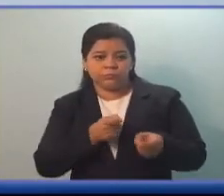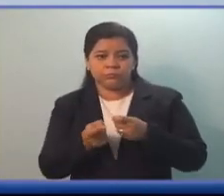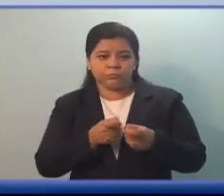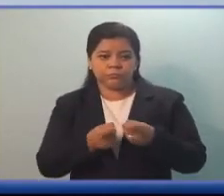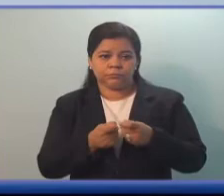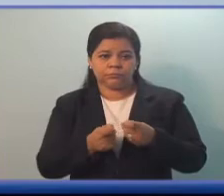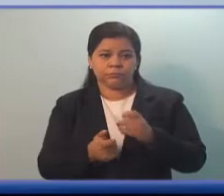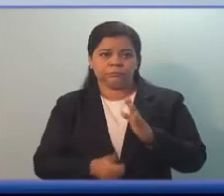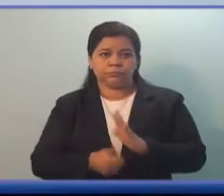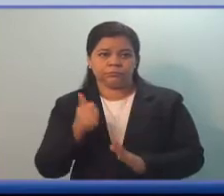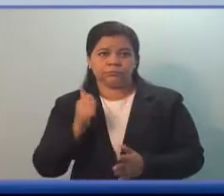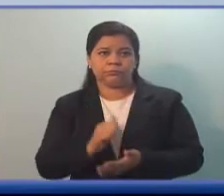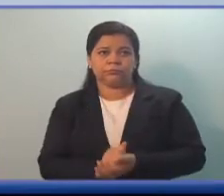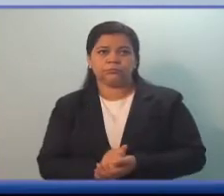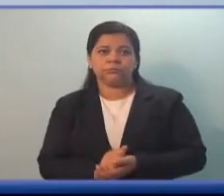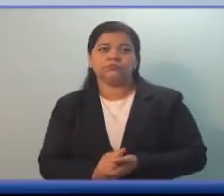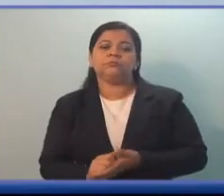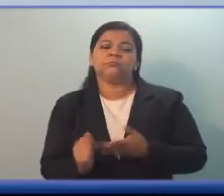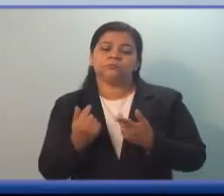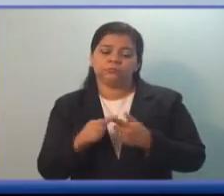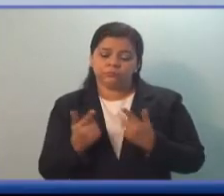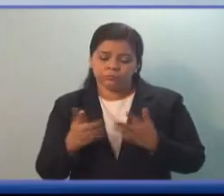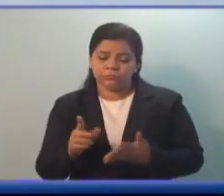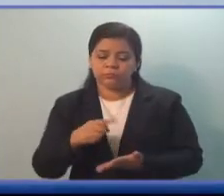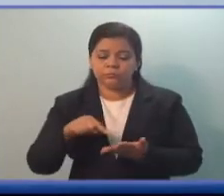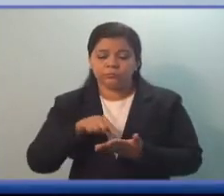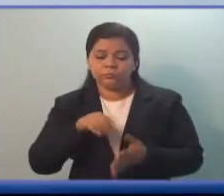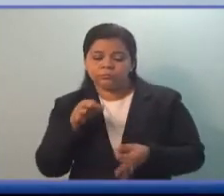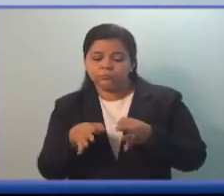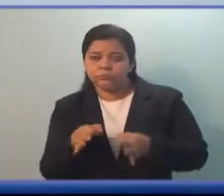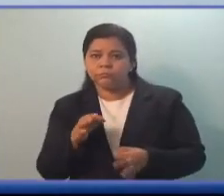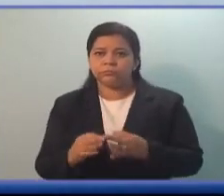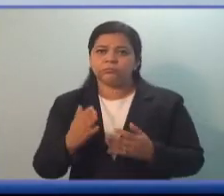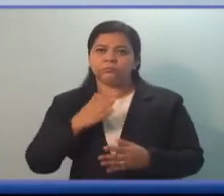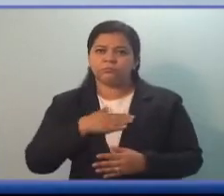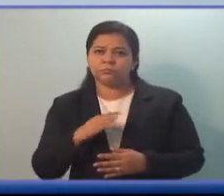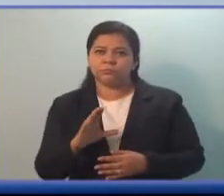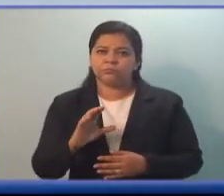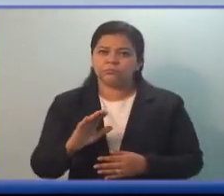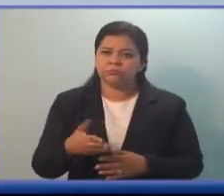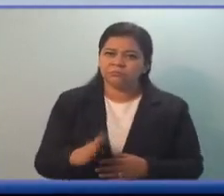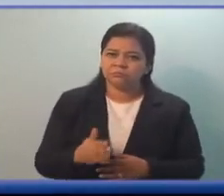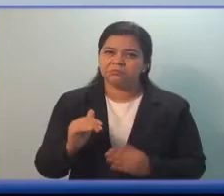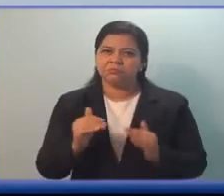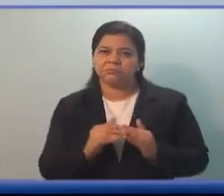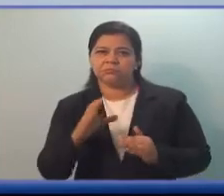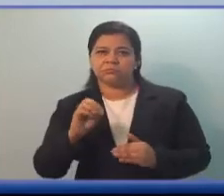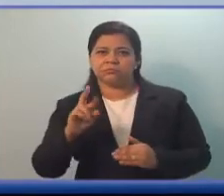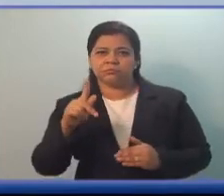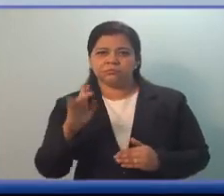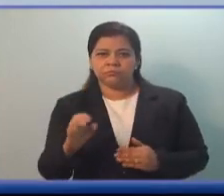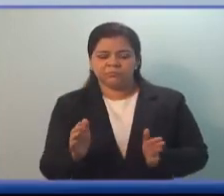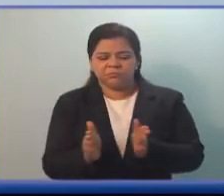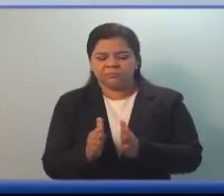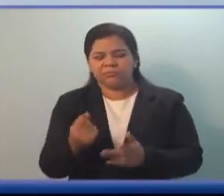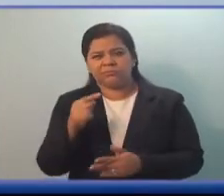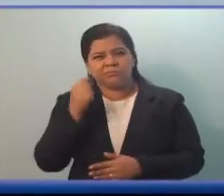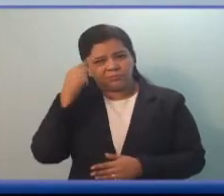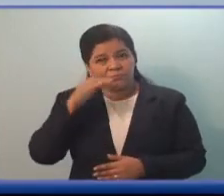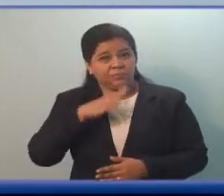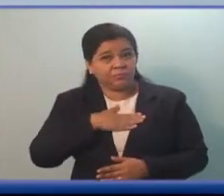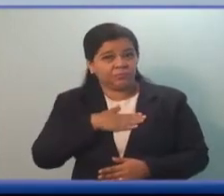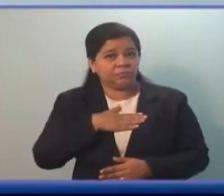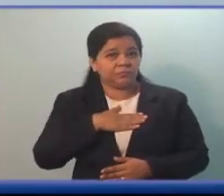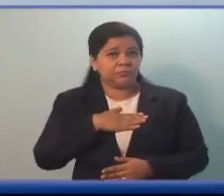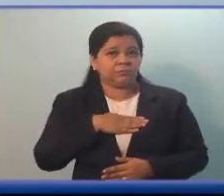en la Corte que pareciera ser que en los centros judiciales hay como una especie de corte en pequeño. Todas estas cosas para mí tienen que